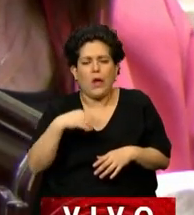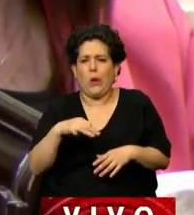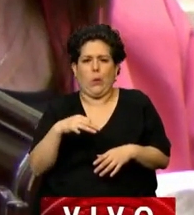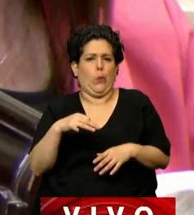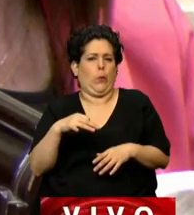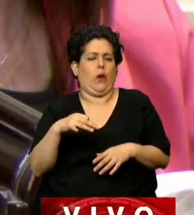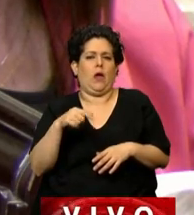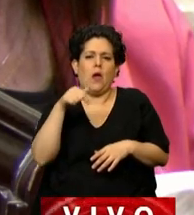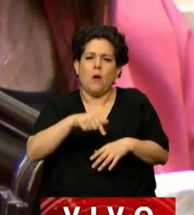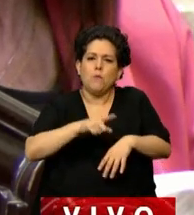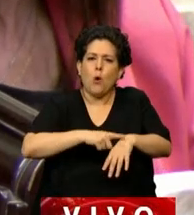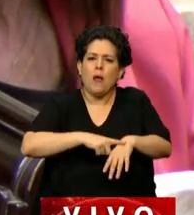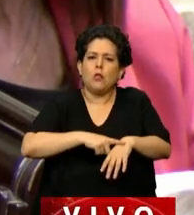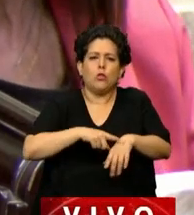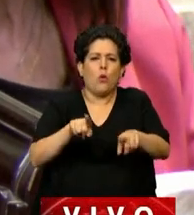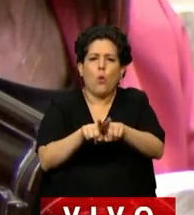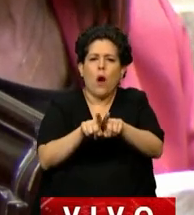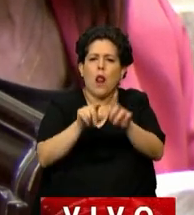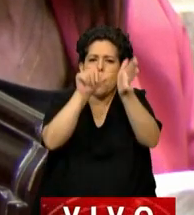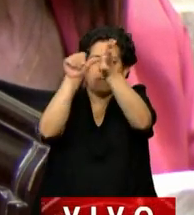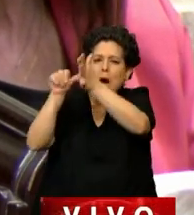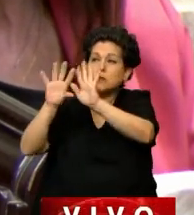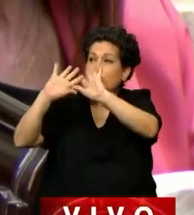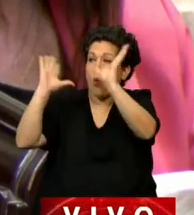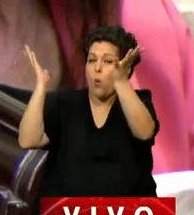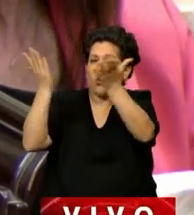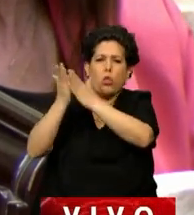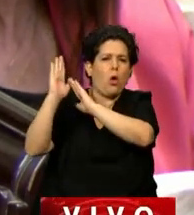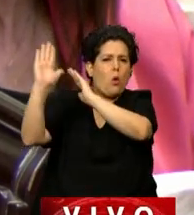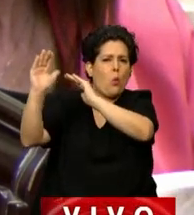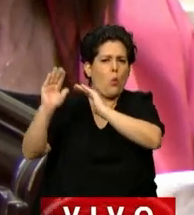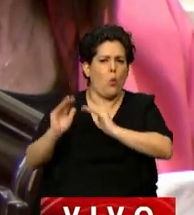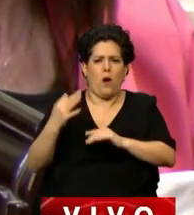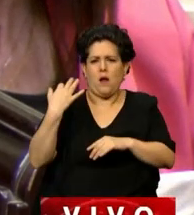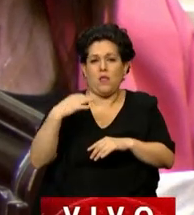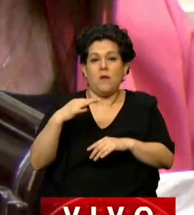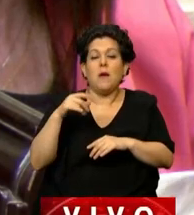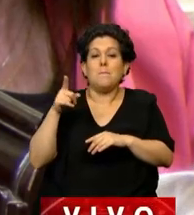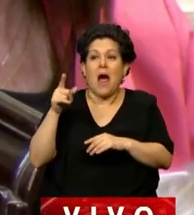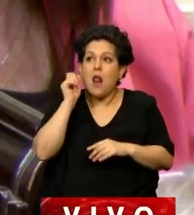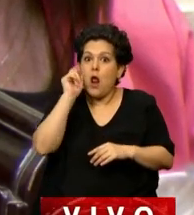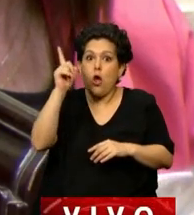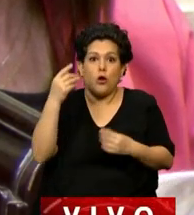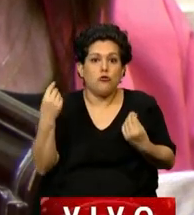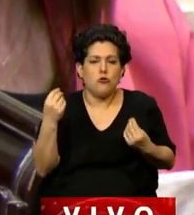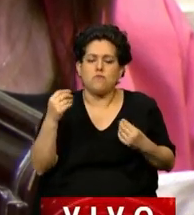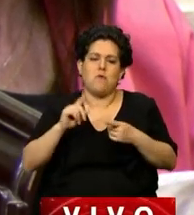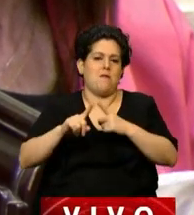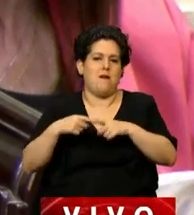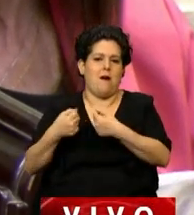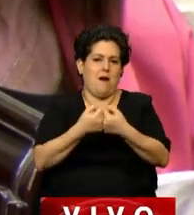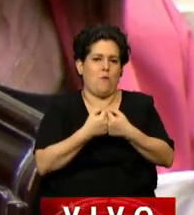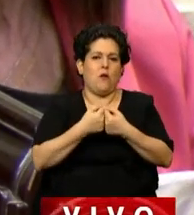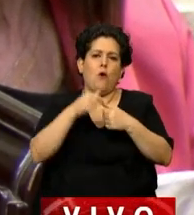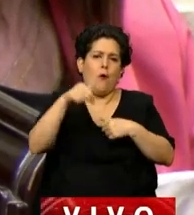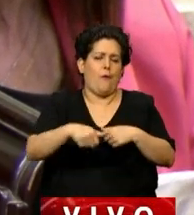ese contexto de los países del mundo que utilizan este sistema. Y para eso, presidente, se necesita consenso. Hoy probablemente no llegamos a los dos